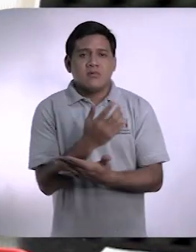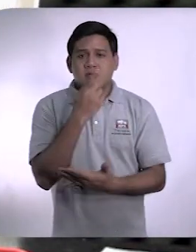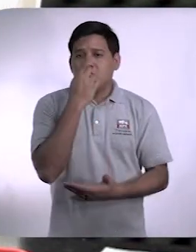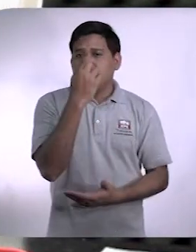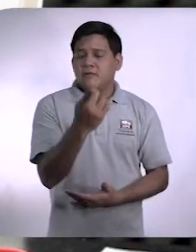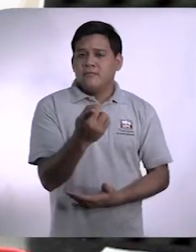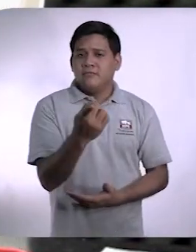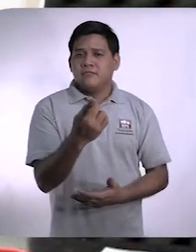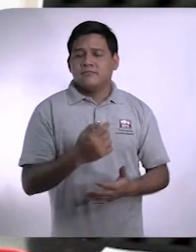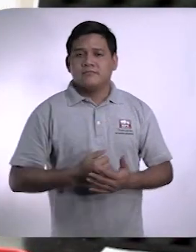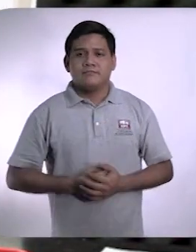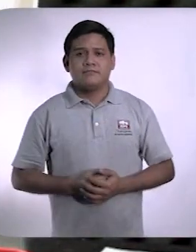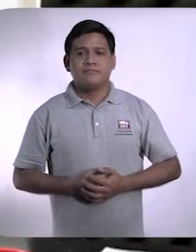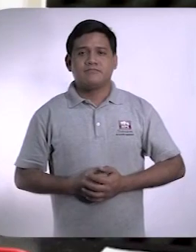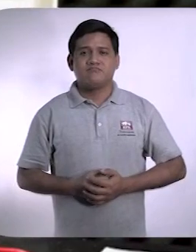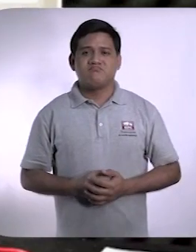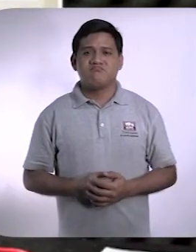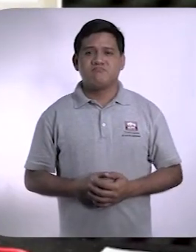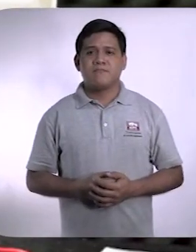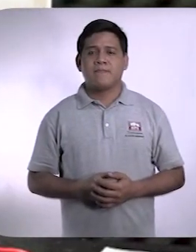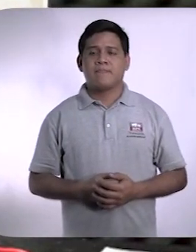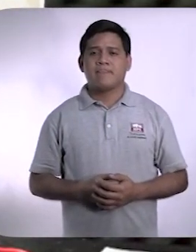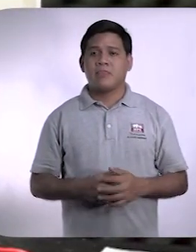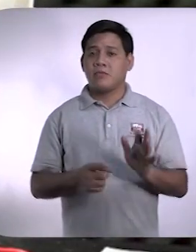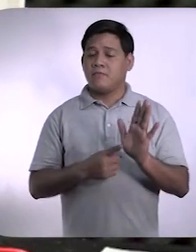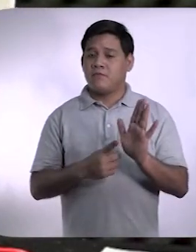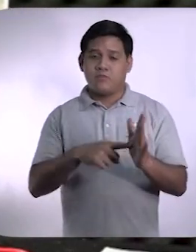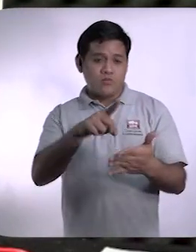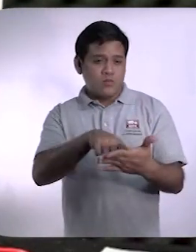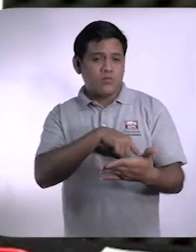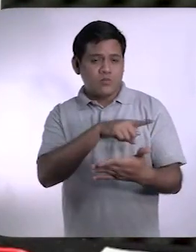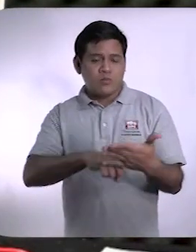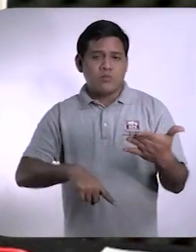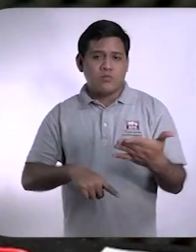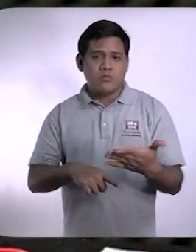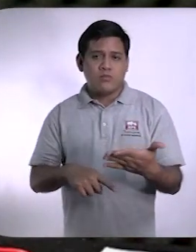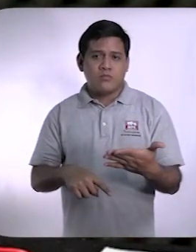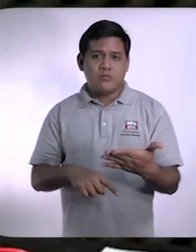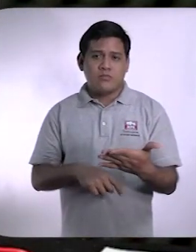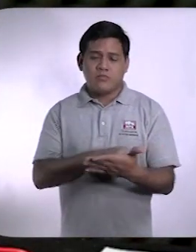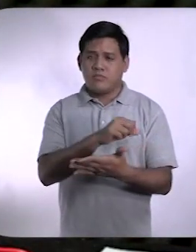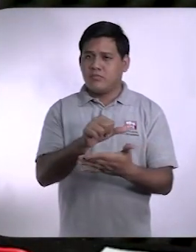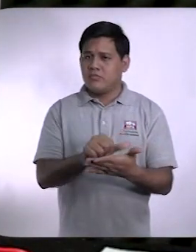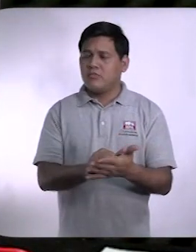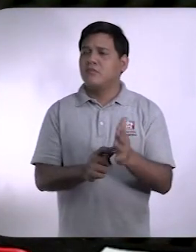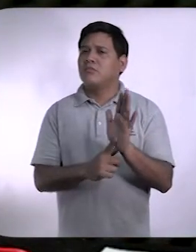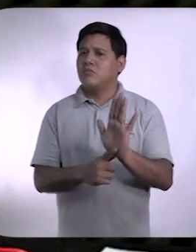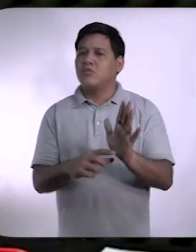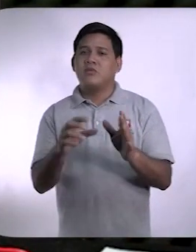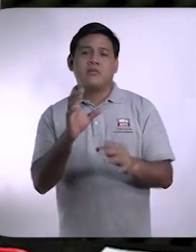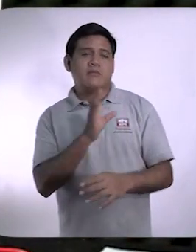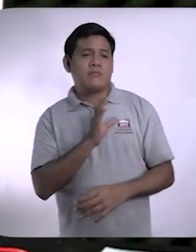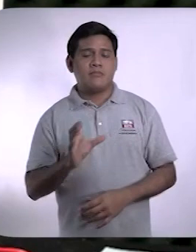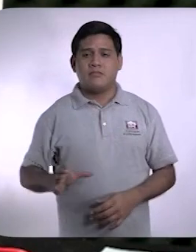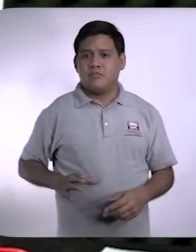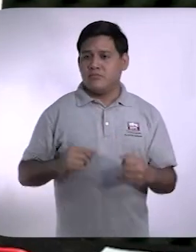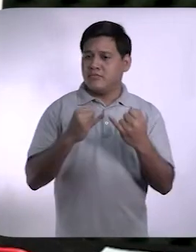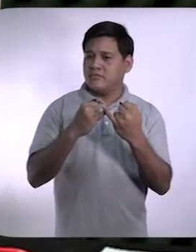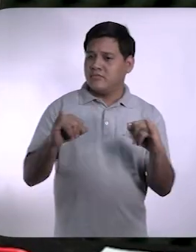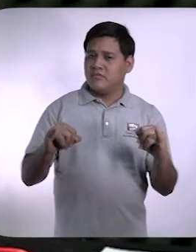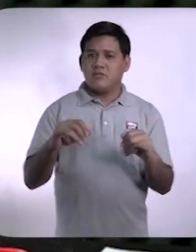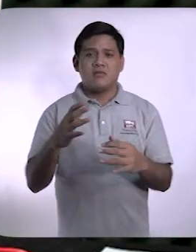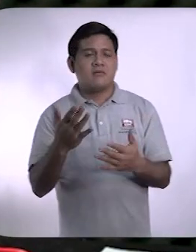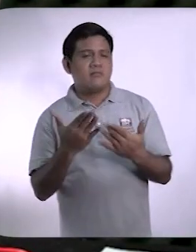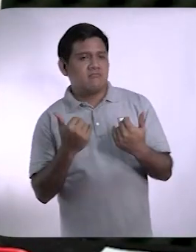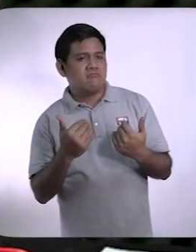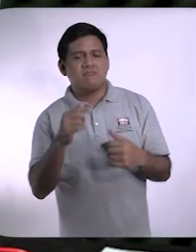que en esta boleta viene una candidatura independiente. No es el caso de esta elección, no